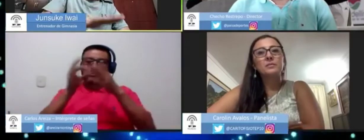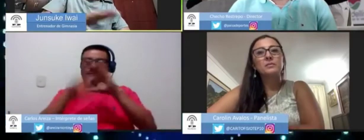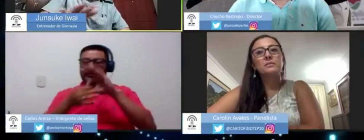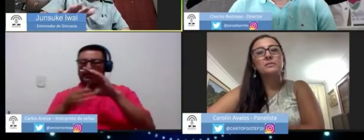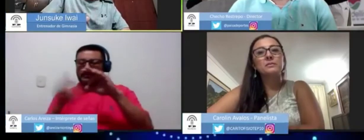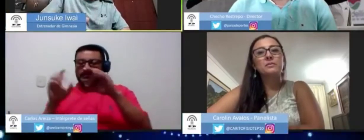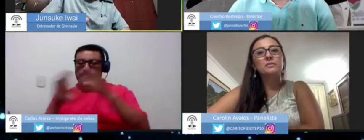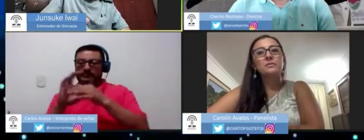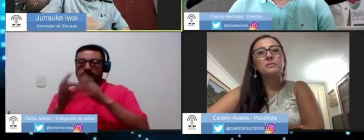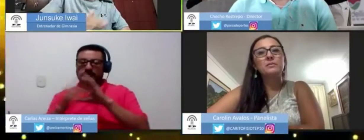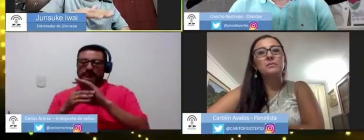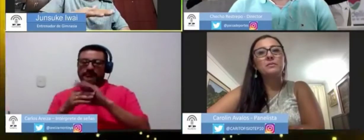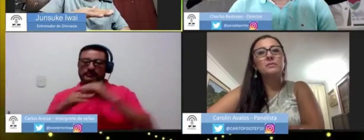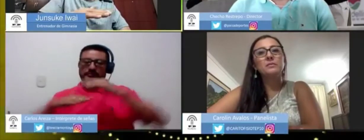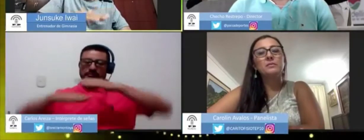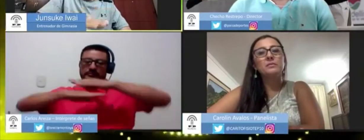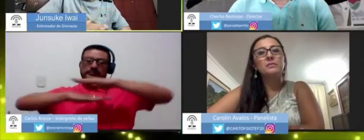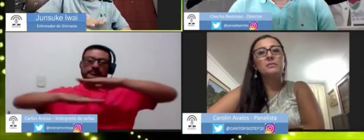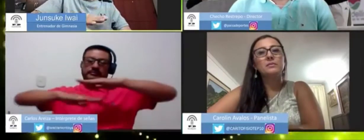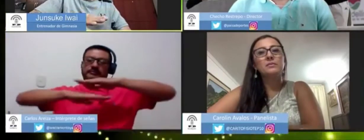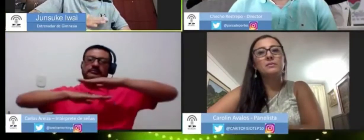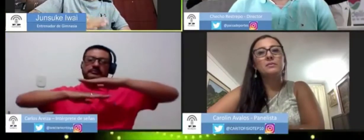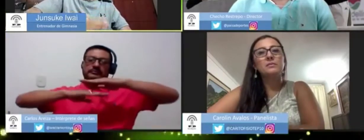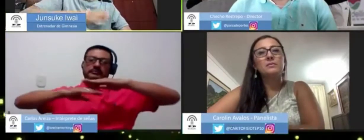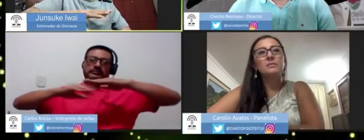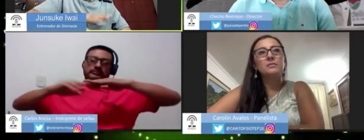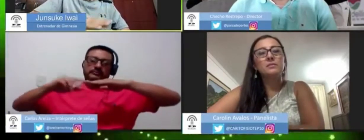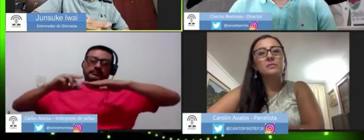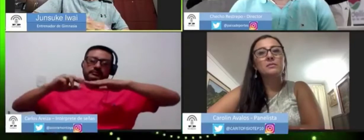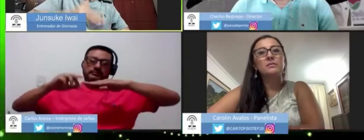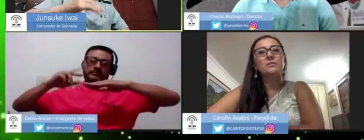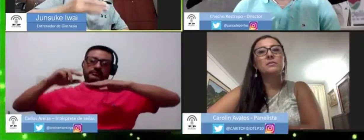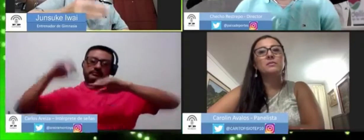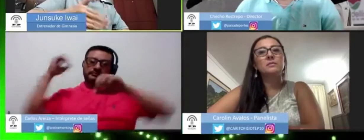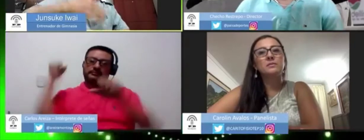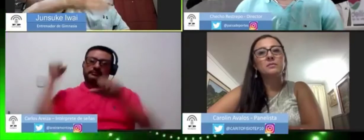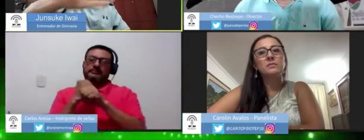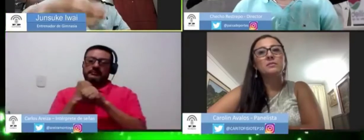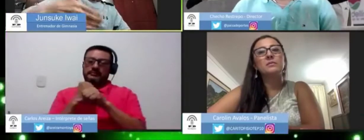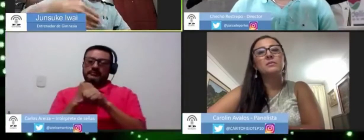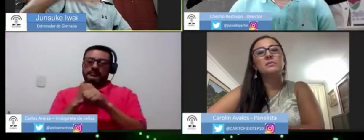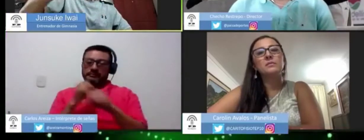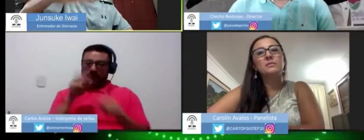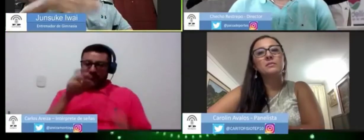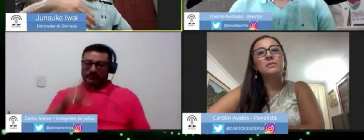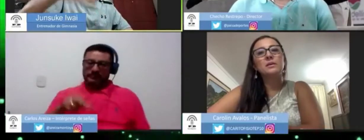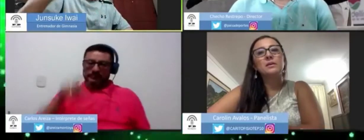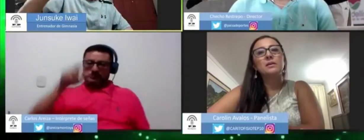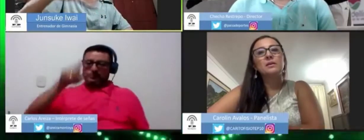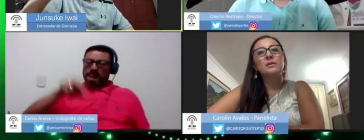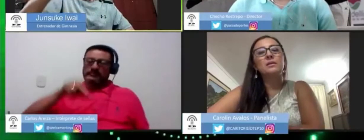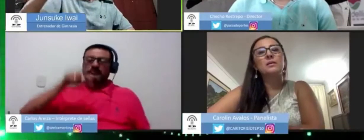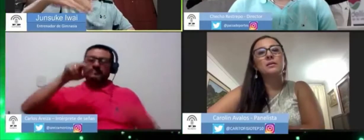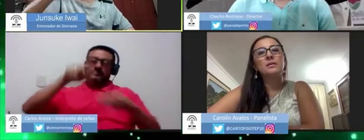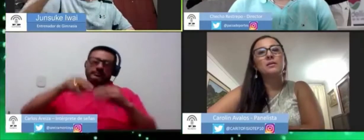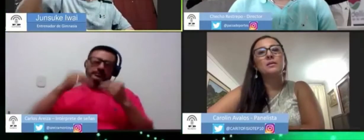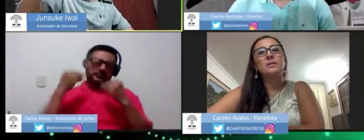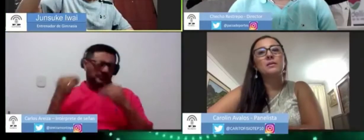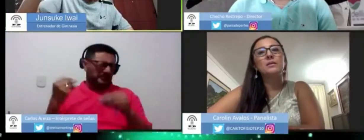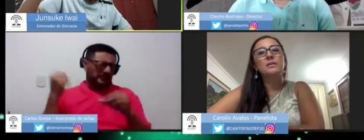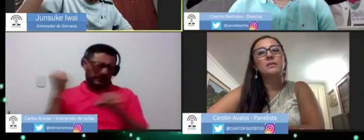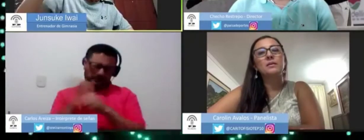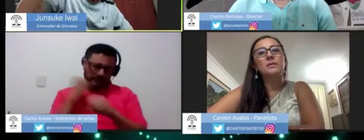nivel tan bajo, entonces muchacho viene de un paso, tiene que dar tantos pasos para